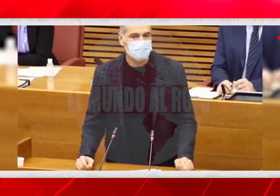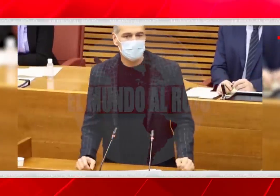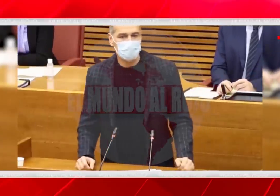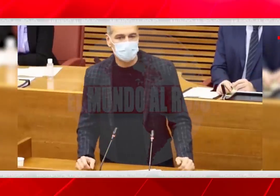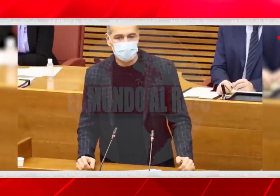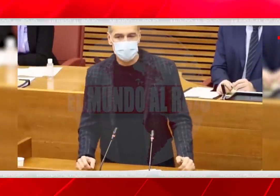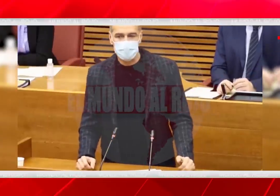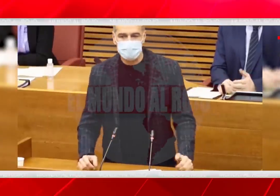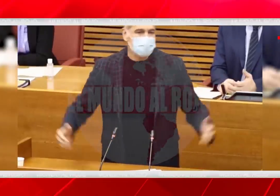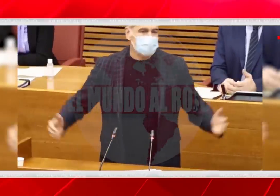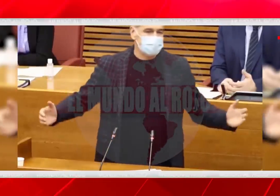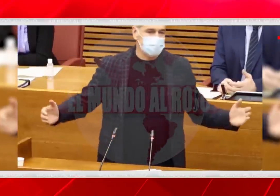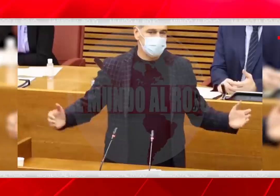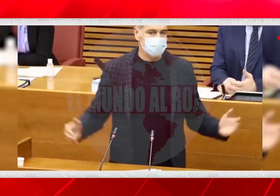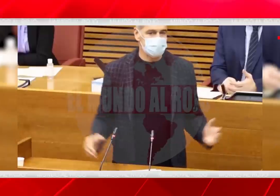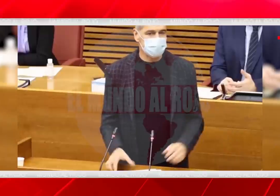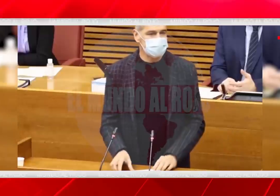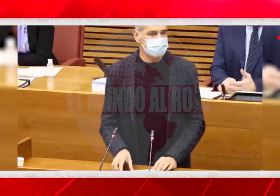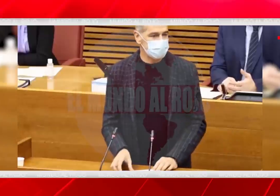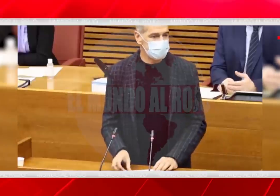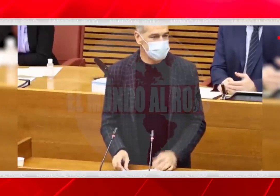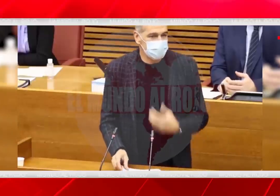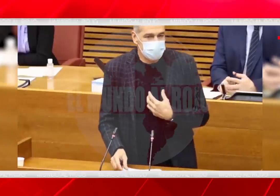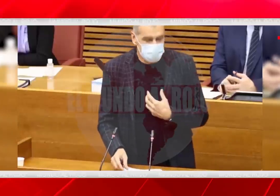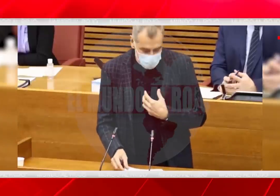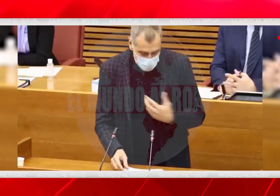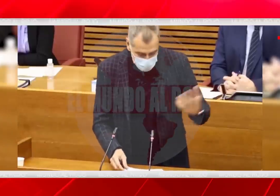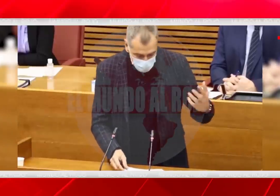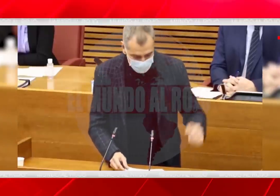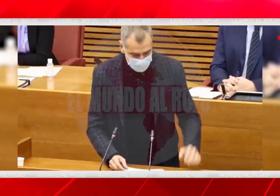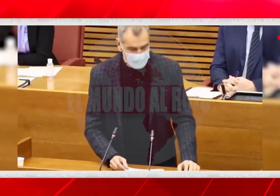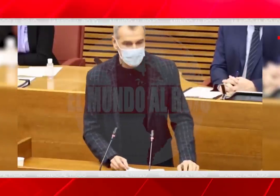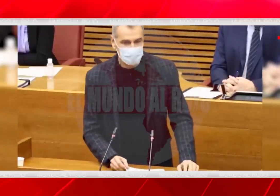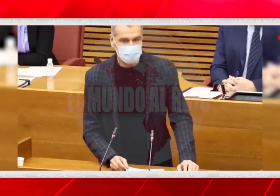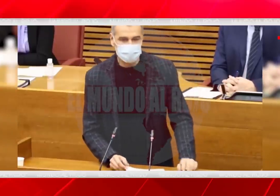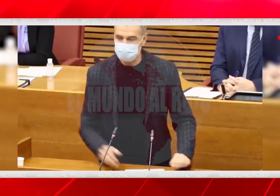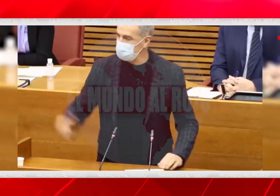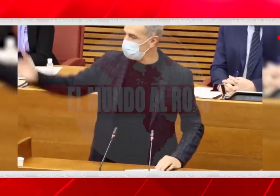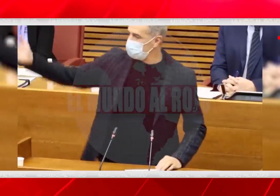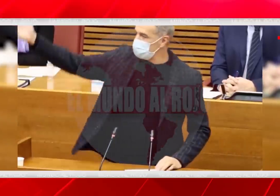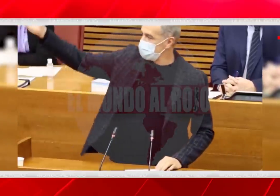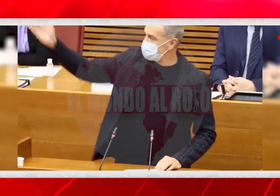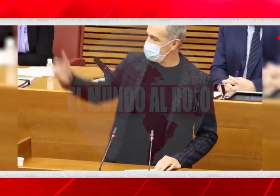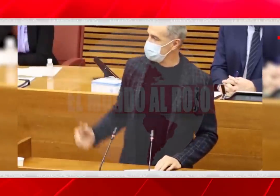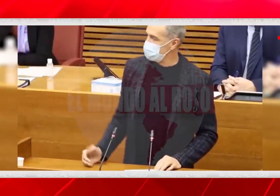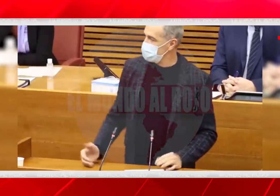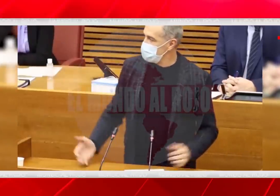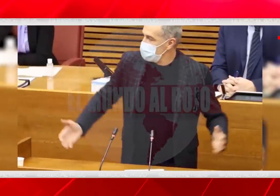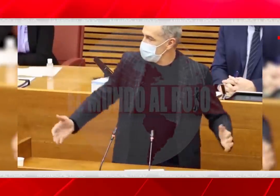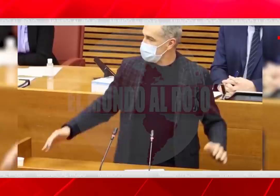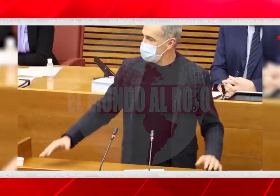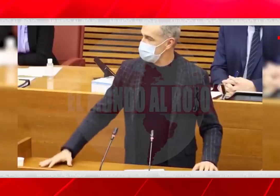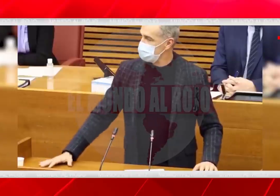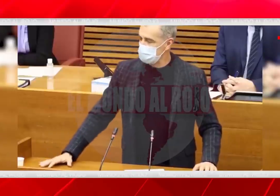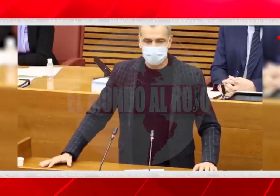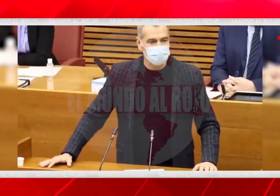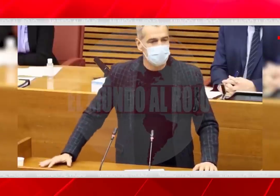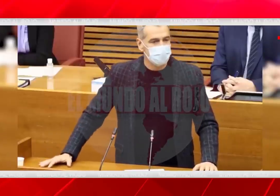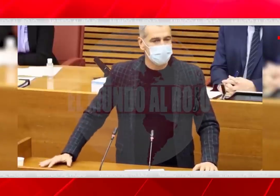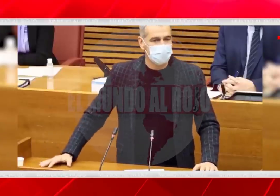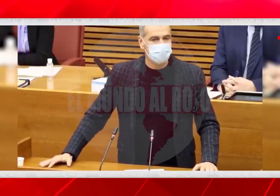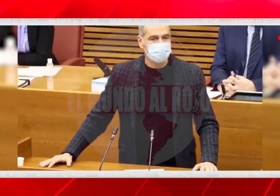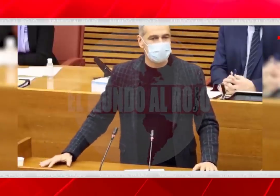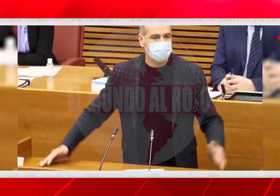franquismo. A quienes piden castigos ejemplares para quien suelte un piropo. A quienes le hacen un cordón sanitario a un partido como Vox, que es